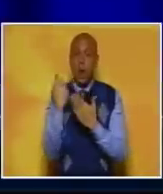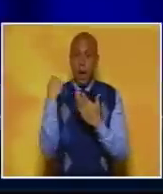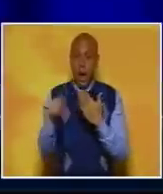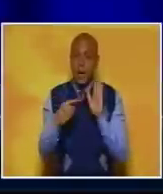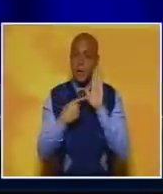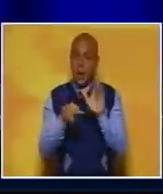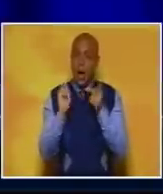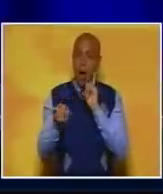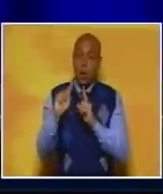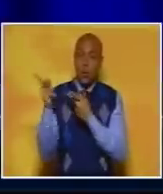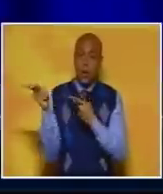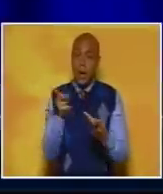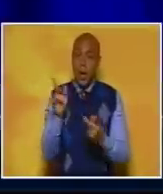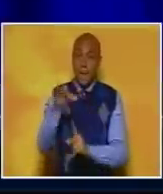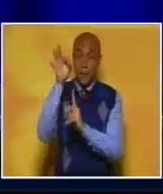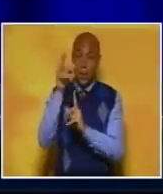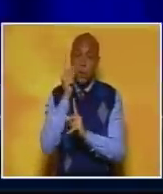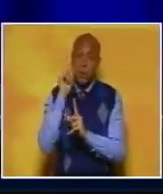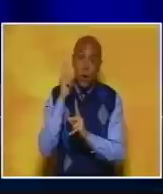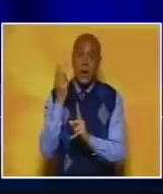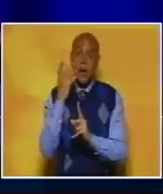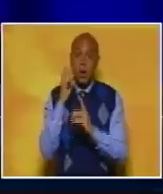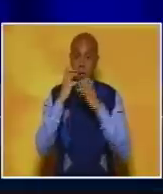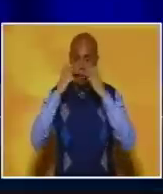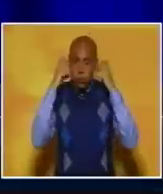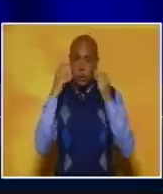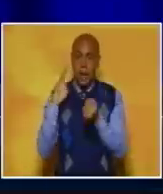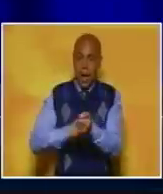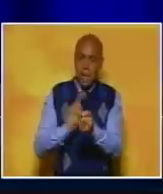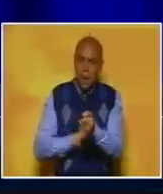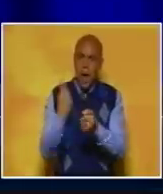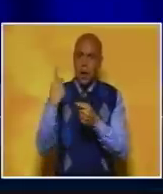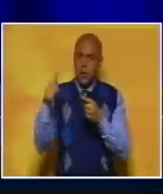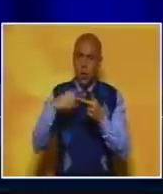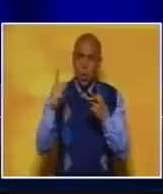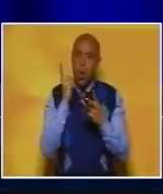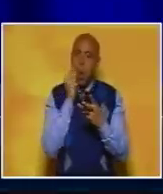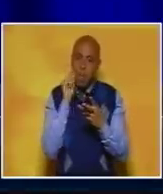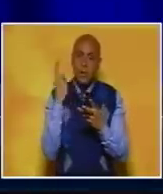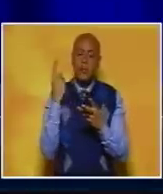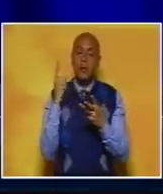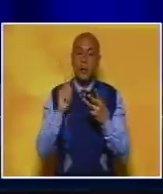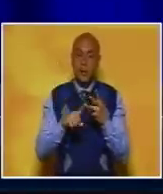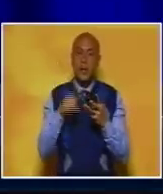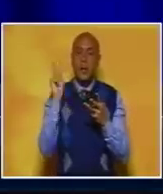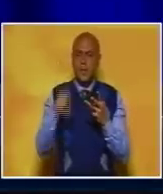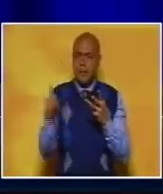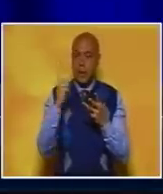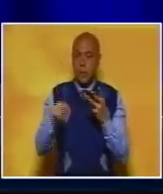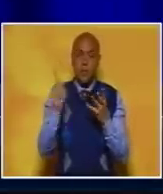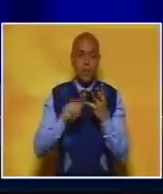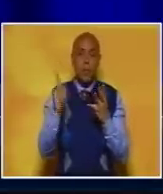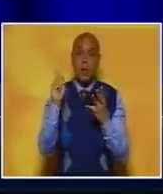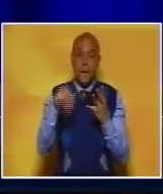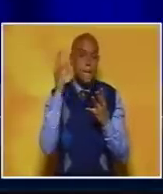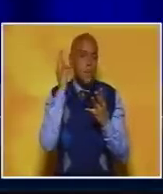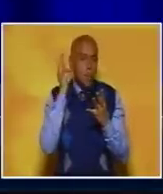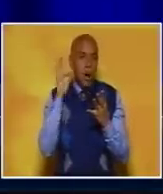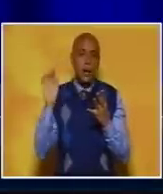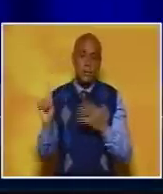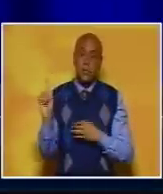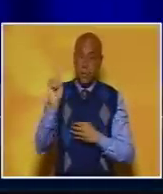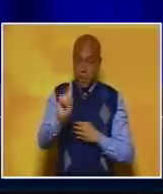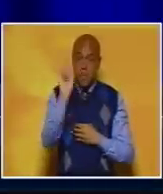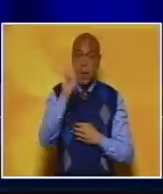presencia de distintos invitados especiales como Pitbull, el hermano de Selena, A.B. Quintanilla III, Becky G y la ex integrante de Fifth Harmony,